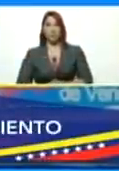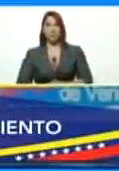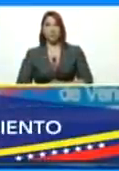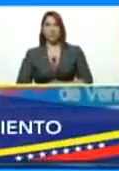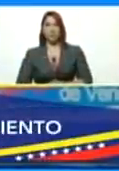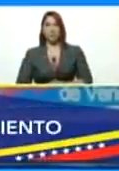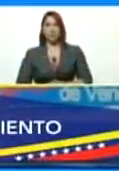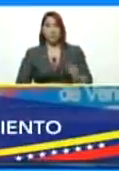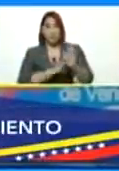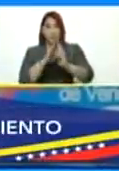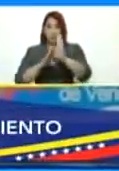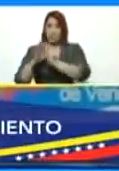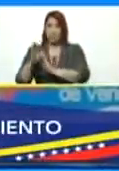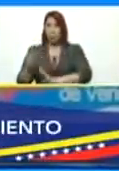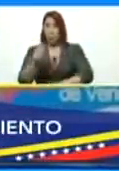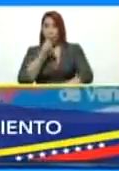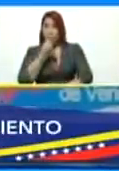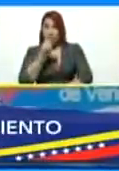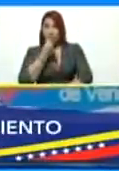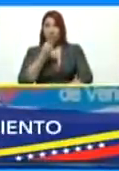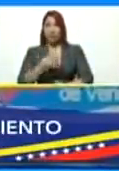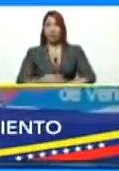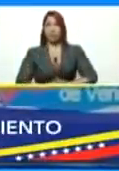emprendimientos de comida